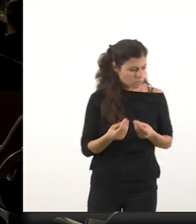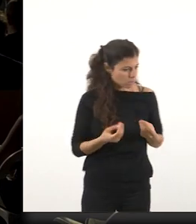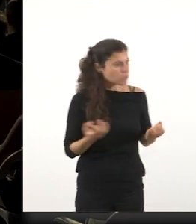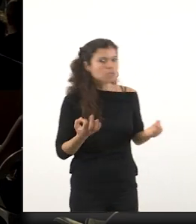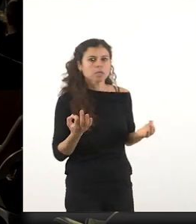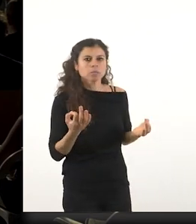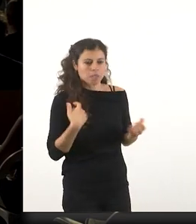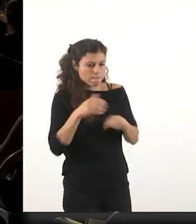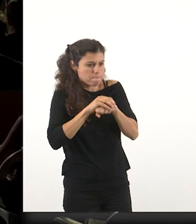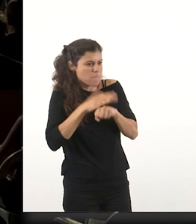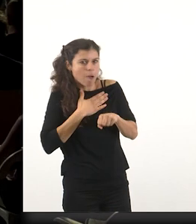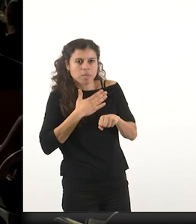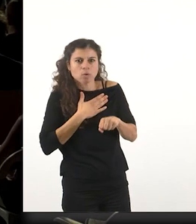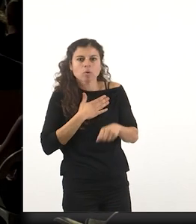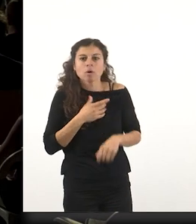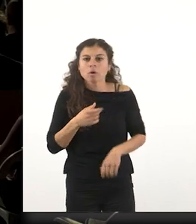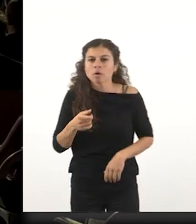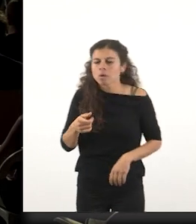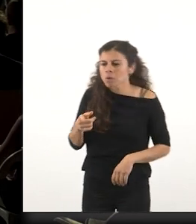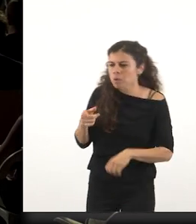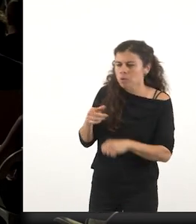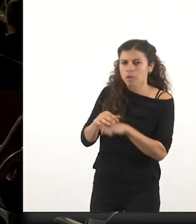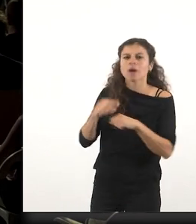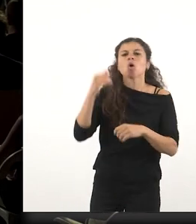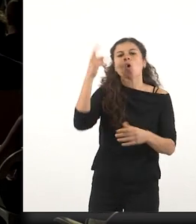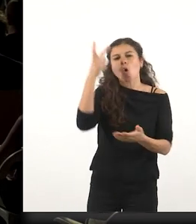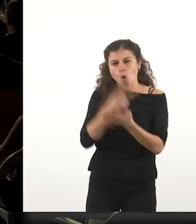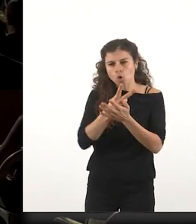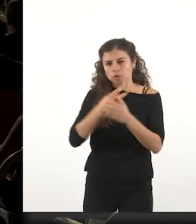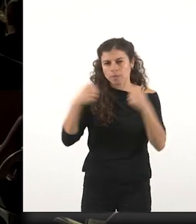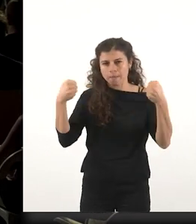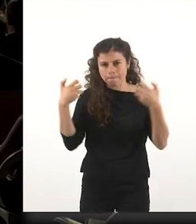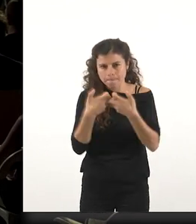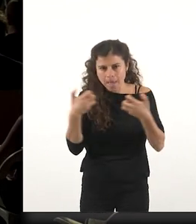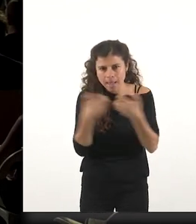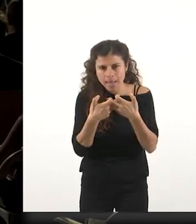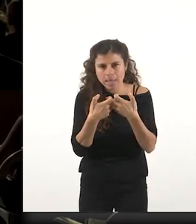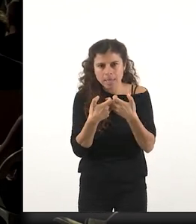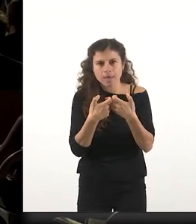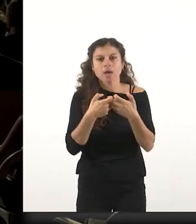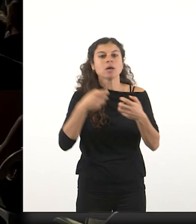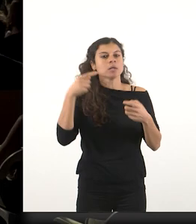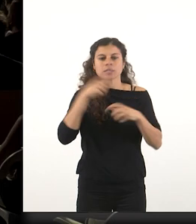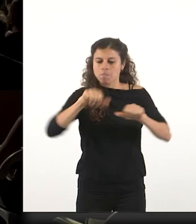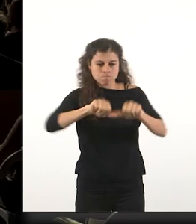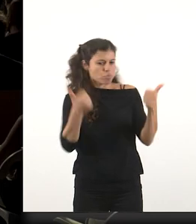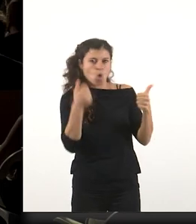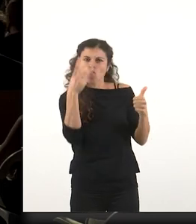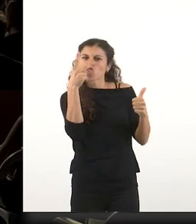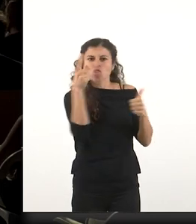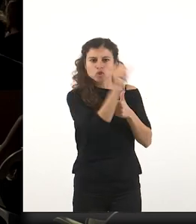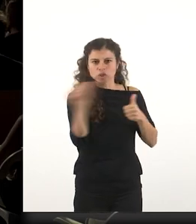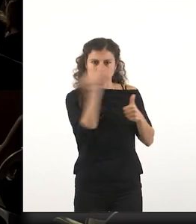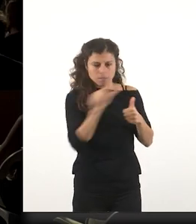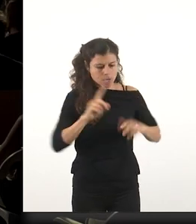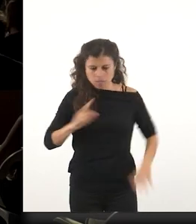Estaba hablando con mi amigo. Una mira, te estaba restregando. Nos peleamos otra vez. Esta pelea fue mucho peor que la primera, que cortamos 2 semanas, que dije yo con este tío no vuelvo, ¿eh?